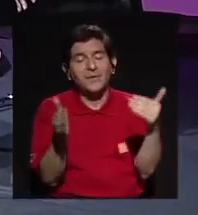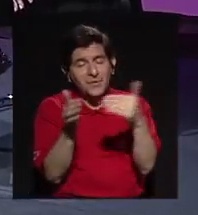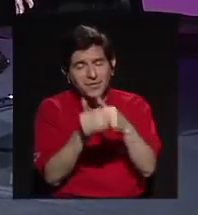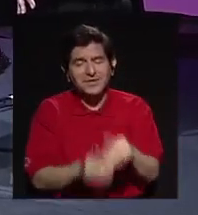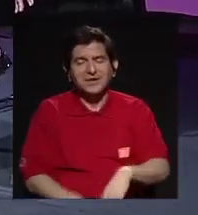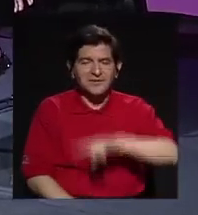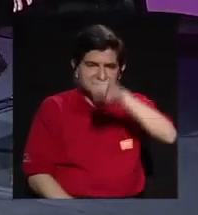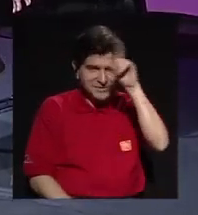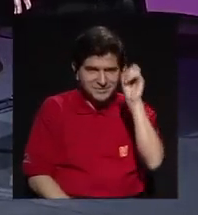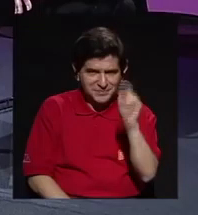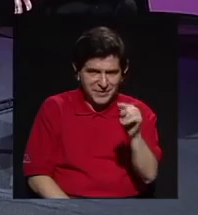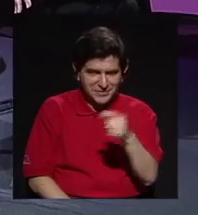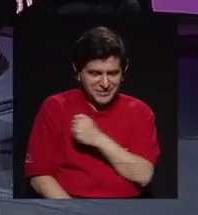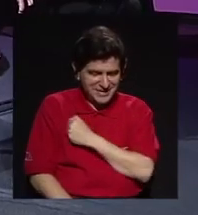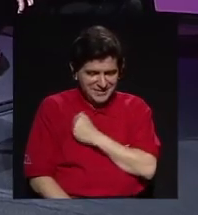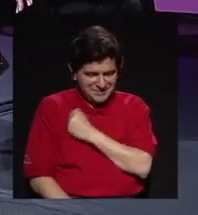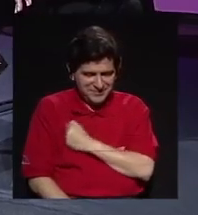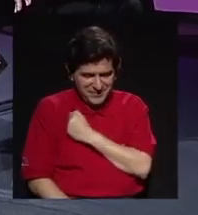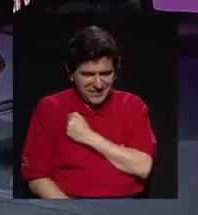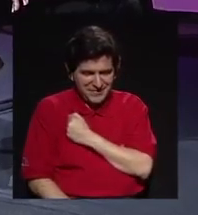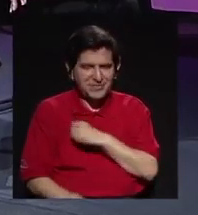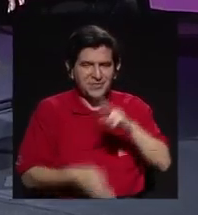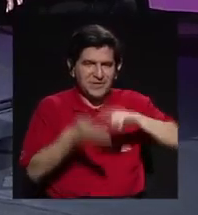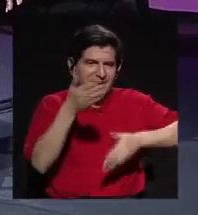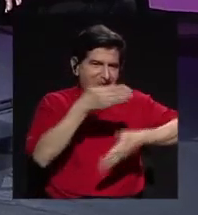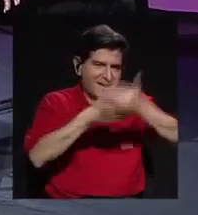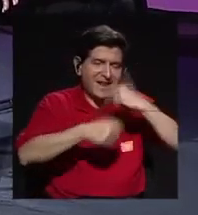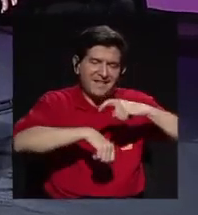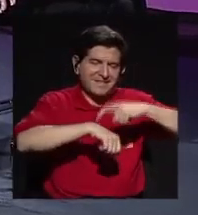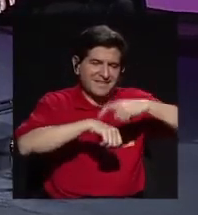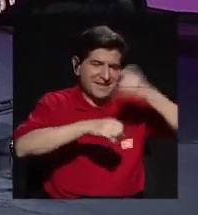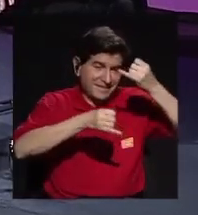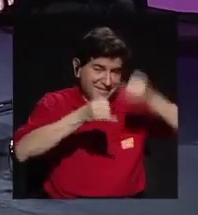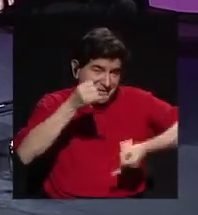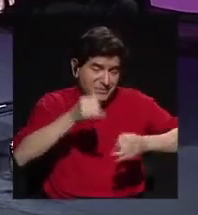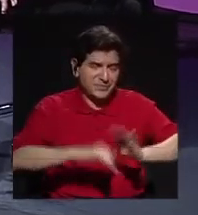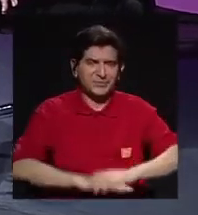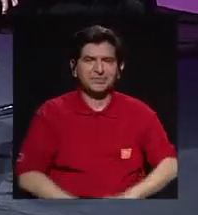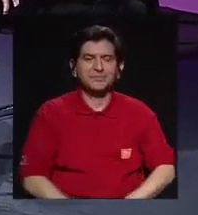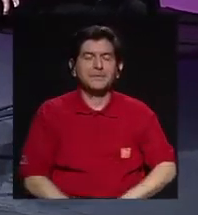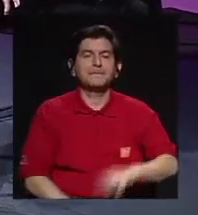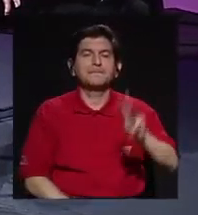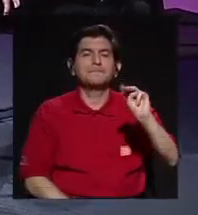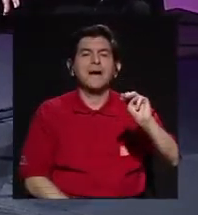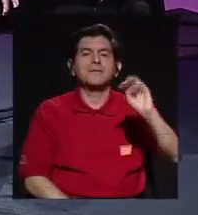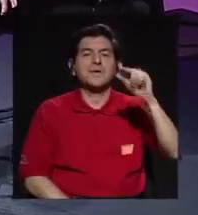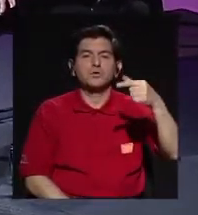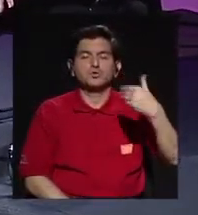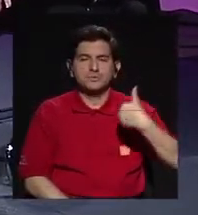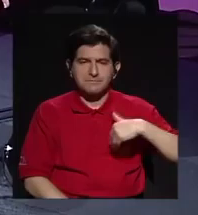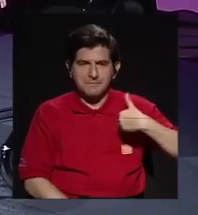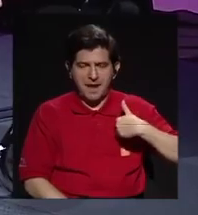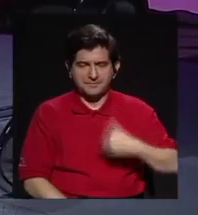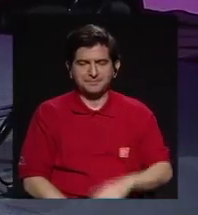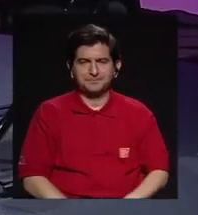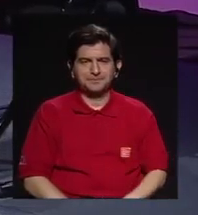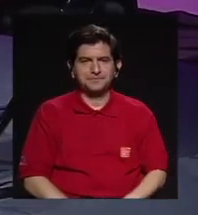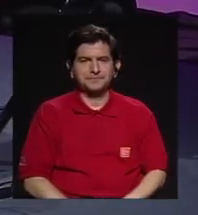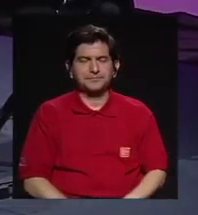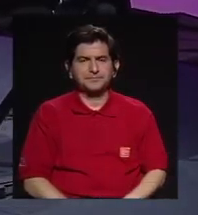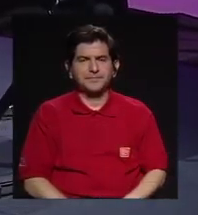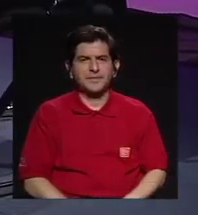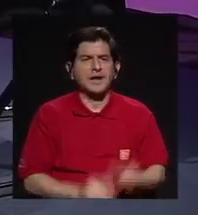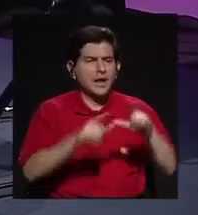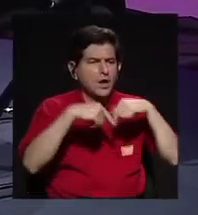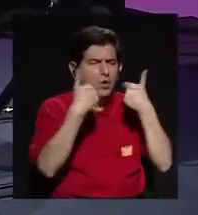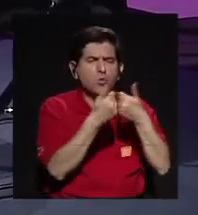una pregunta, perdóname, leerla antes de que se nos pase el tiempo. Dice don Marvin Guzmán, dice que si las